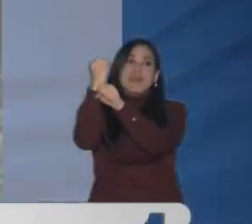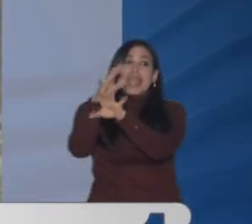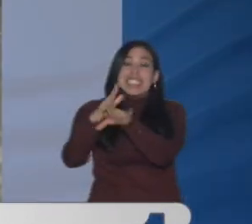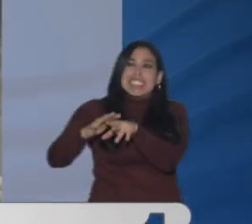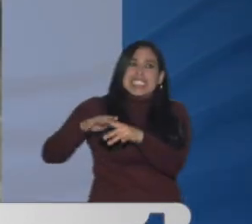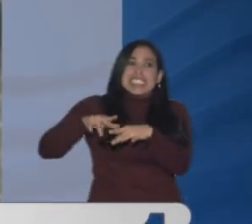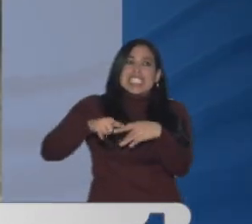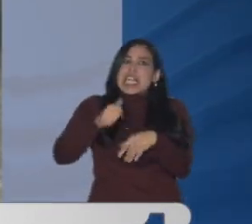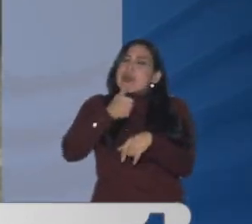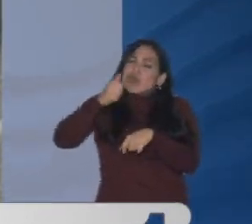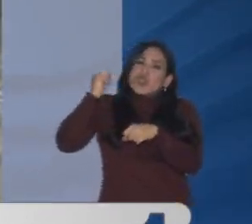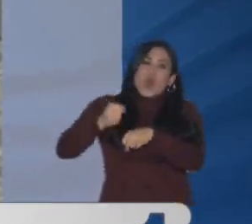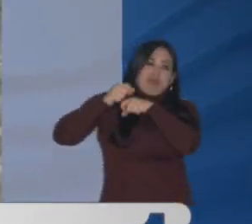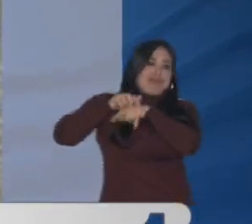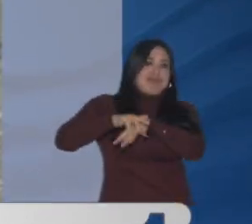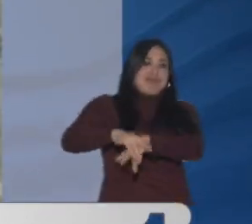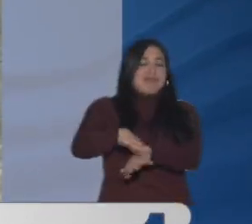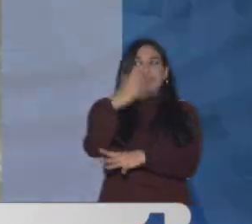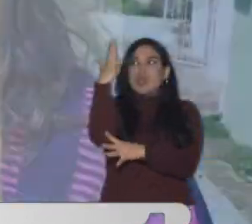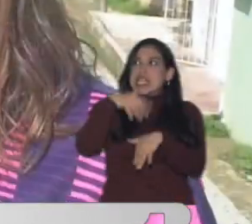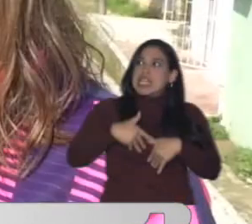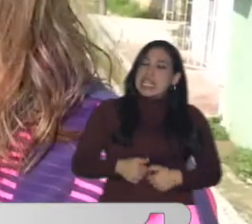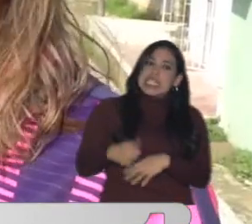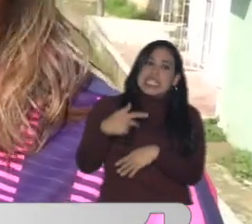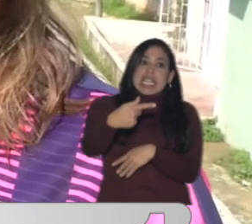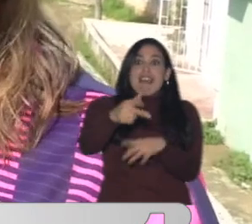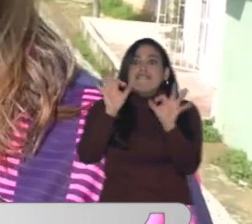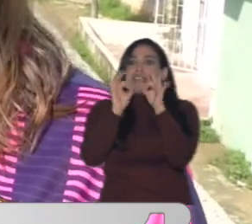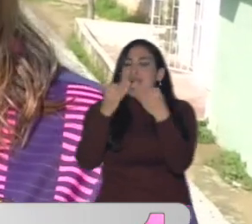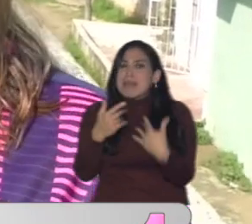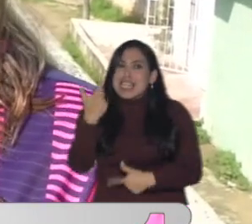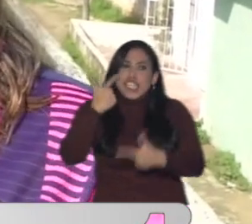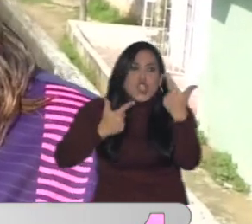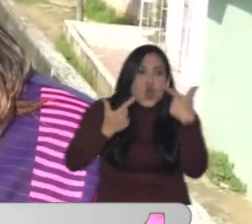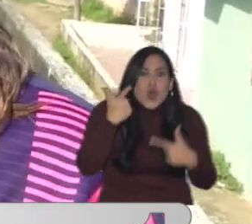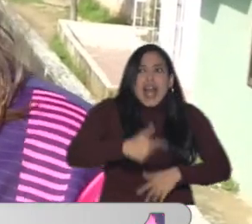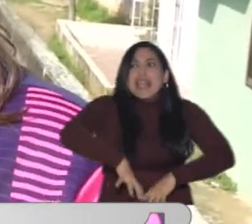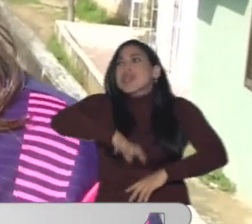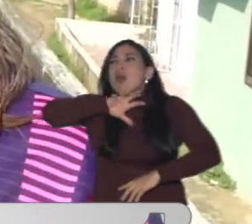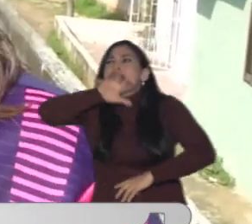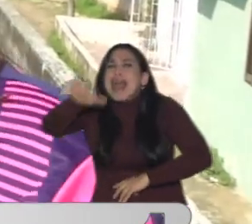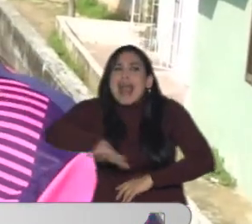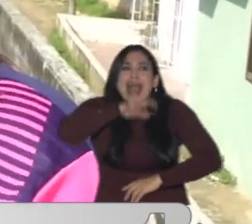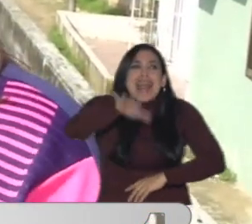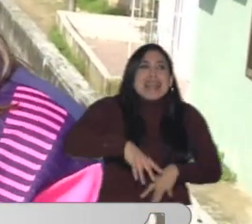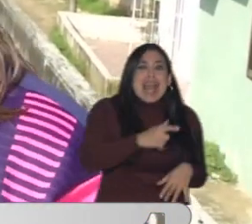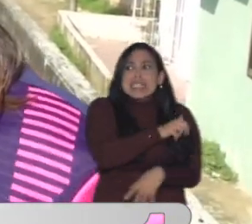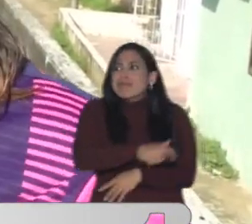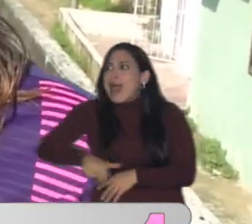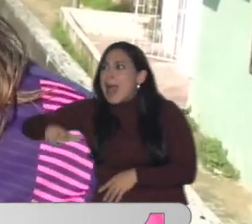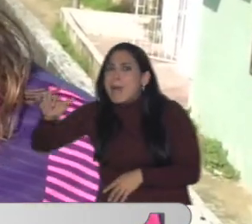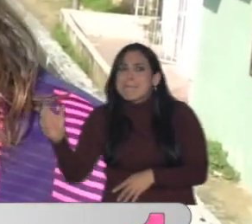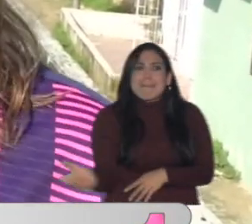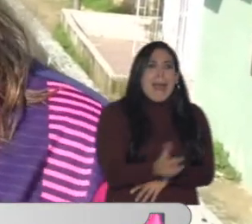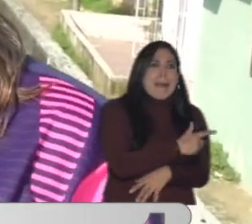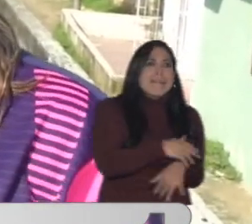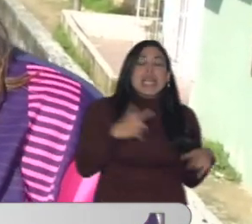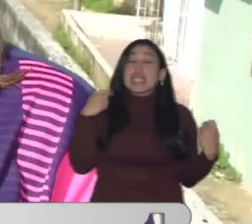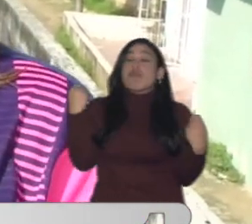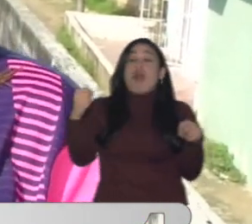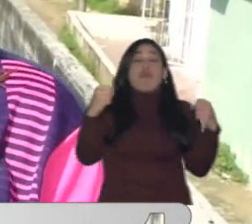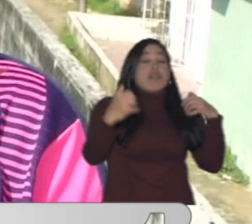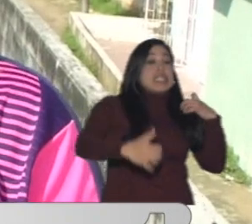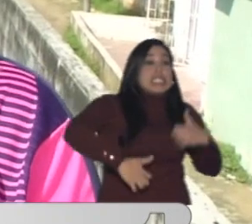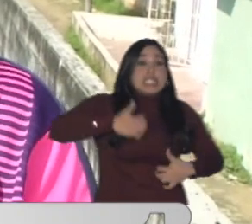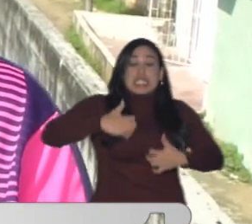lucha con la fuerte corriente cayeron. Todas las familias aquí lloraban, daban gritos, corrían unos para allá, otros corrían para acá. Fue